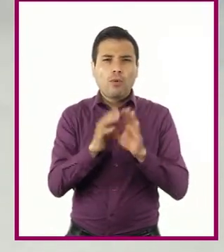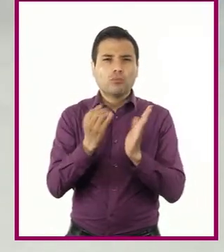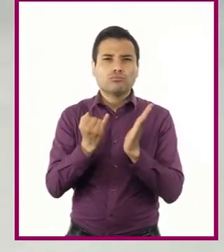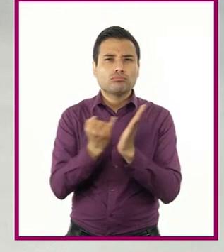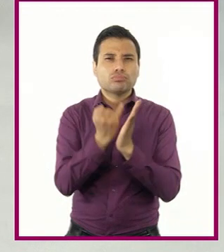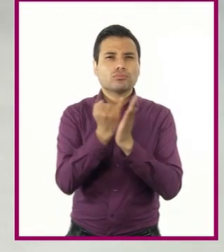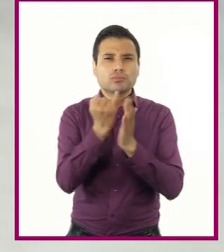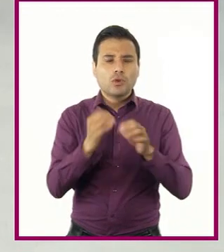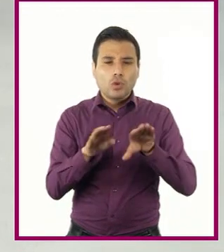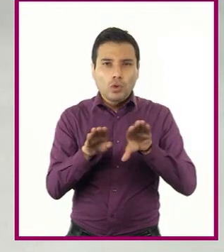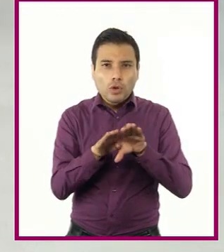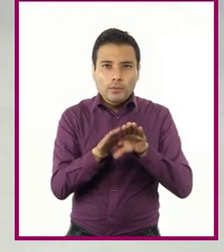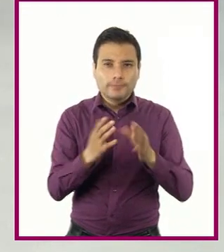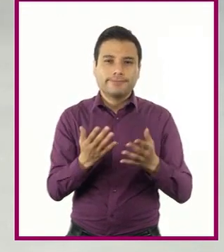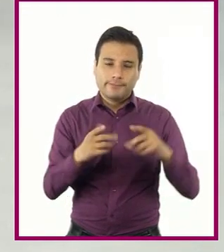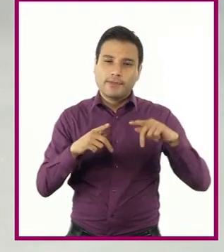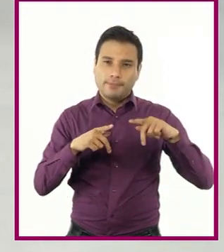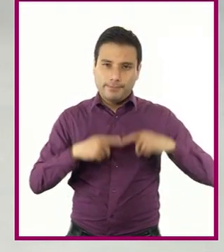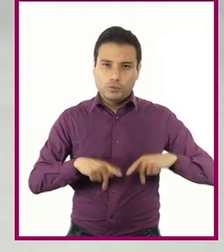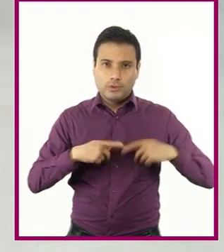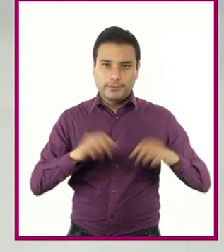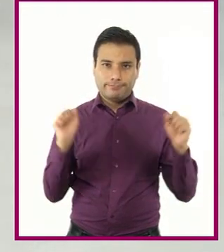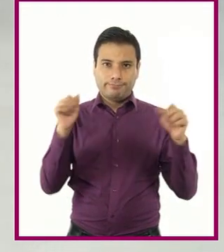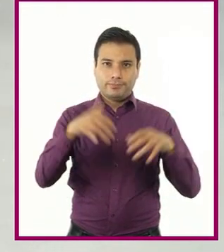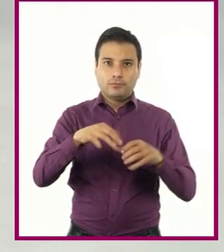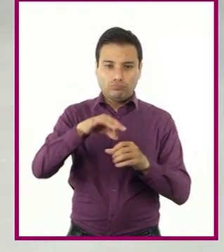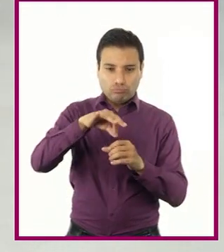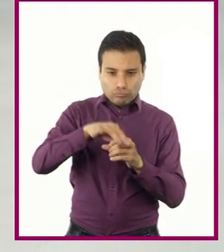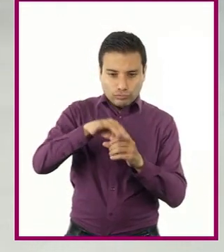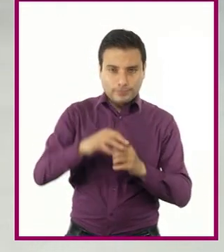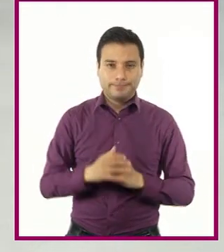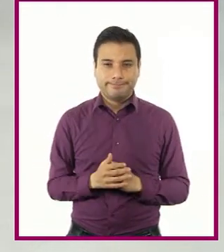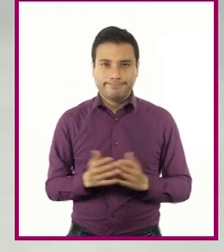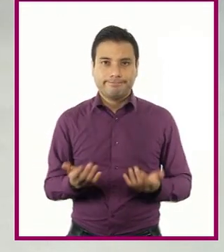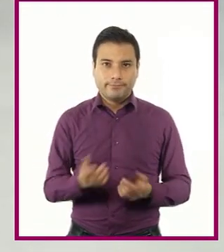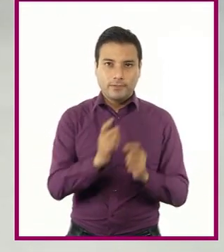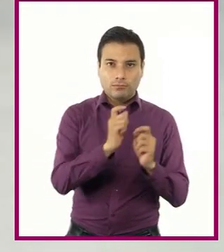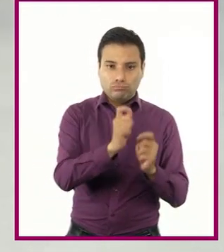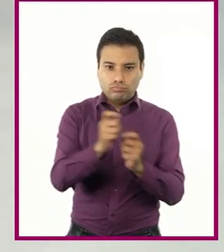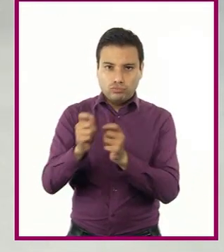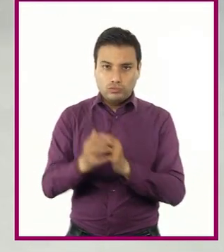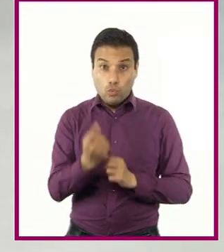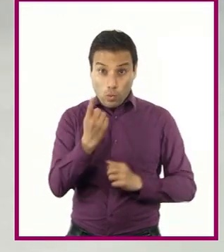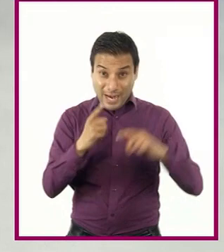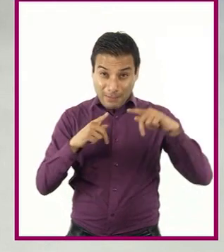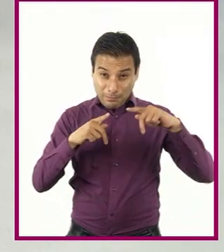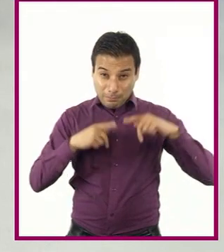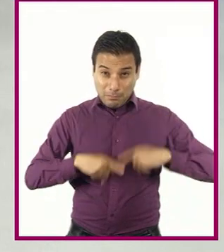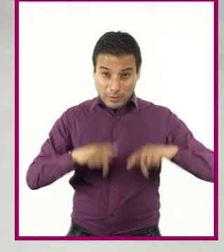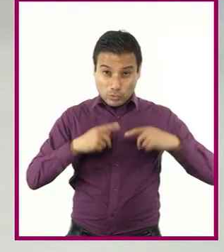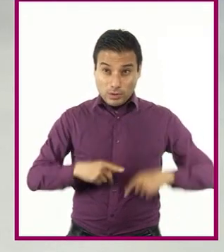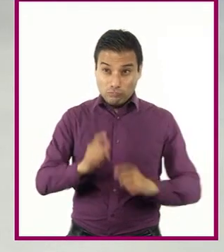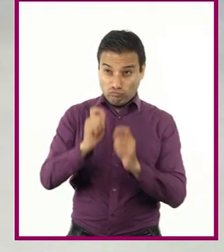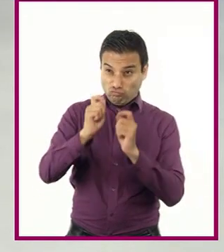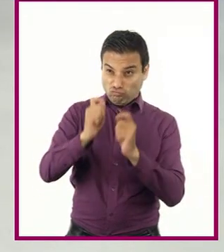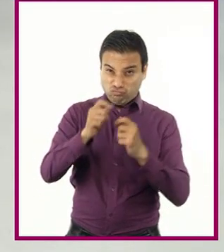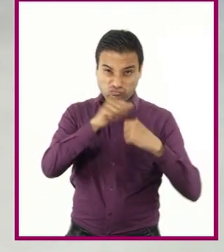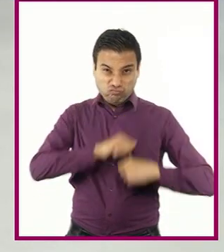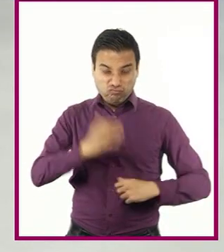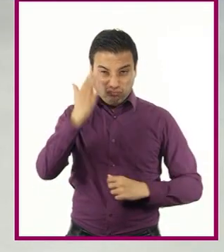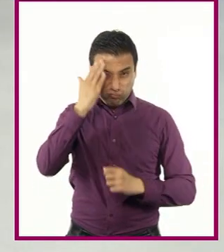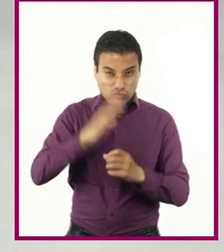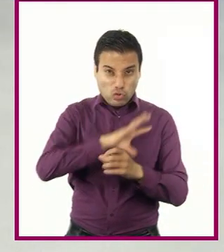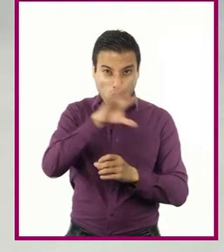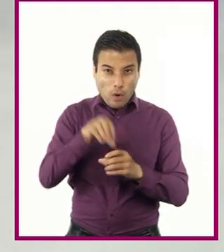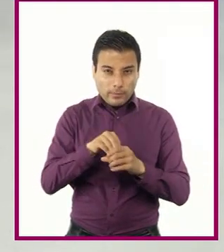su poder, el pueblo necesita garantizar que ese poder no quede en manos de una sola persona o institución. Es por eso